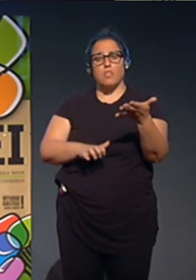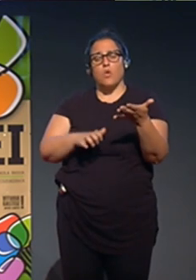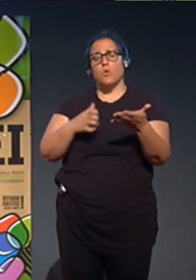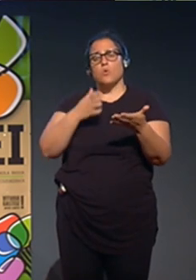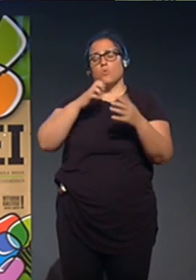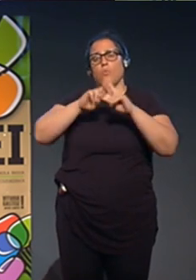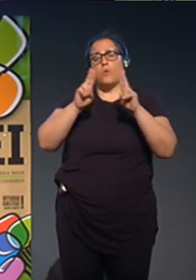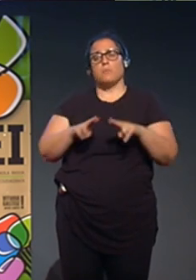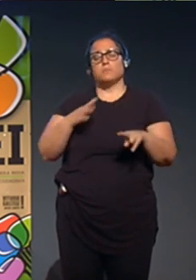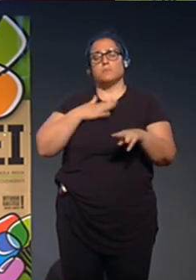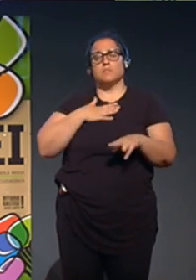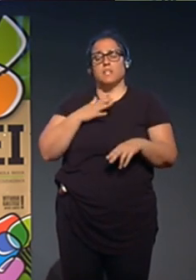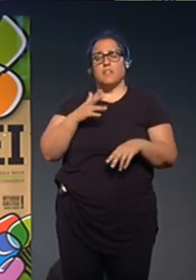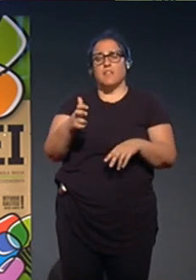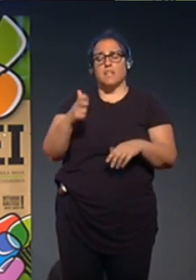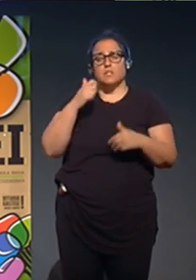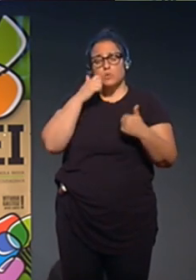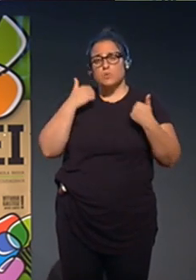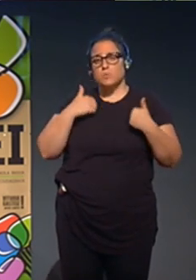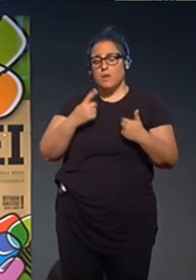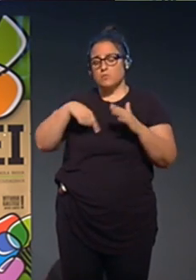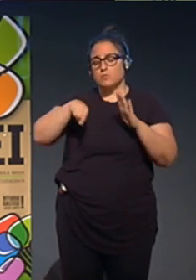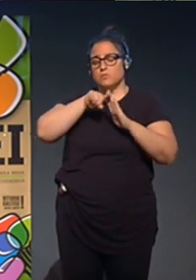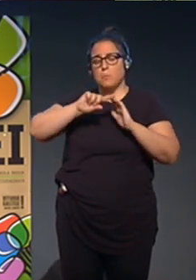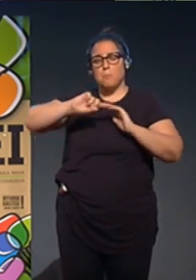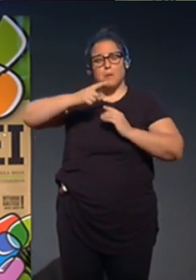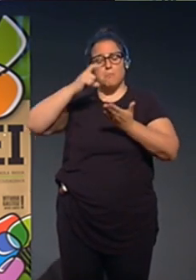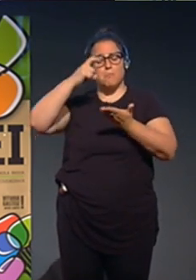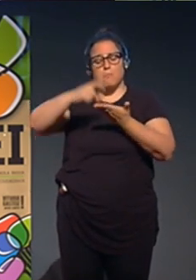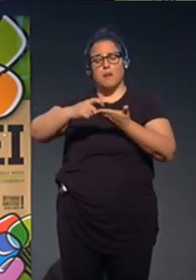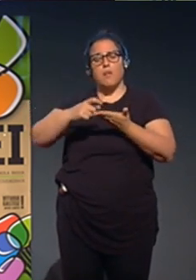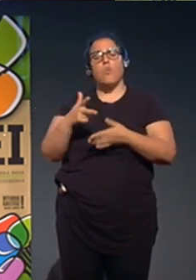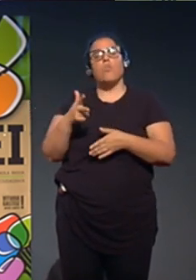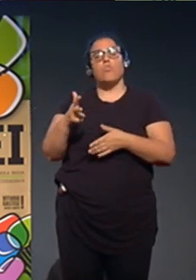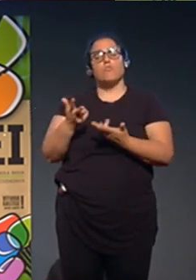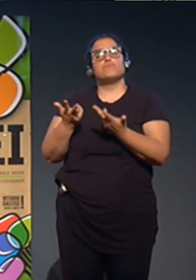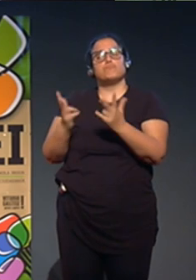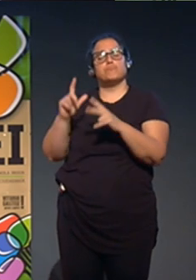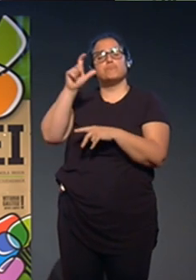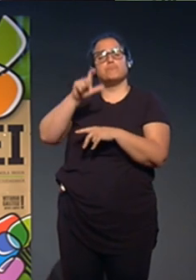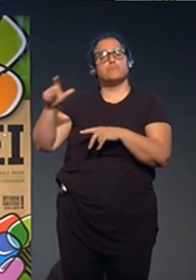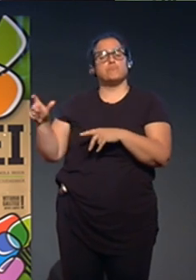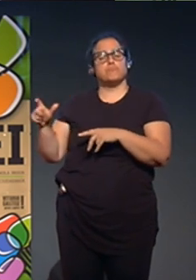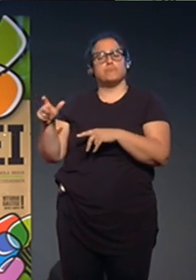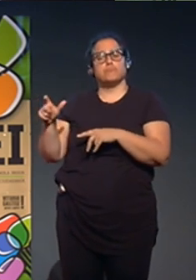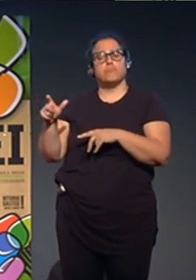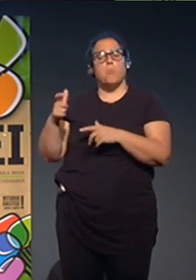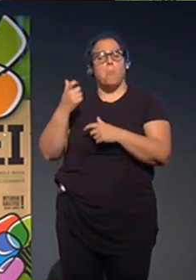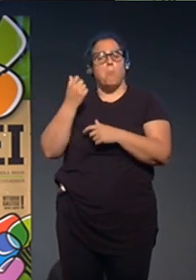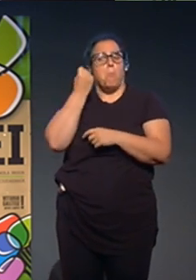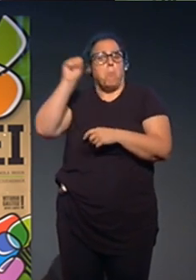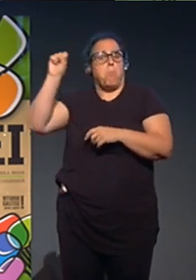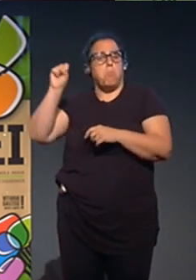primera parte incluye el derecho de los pueblos a la rebelión ante determinadas circunstancias